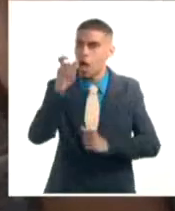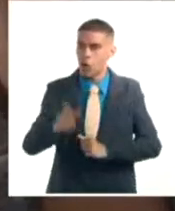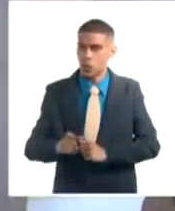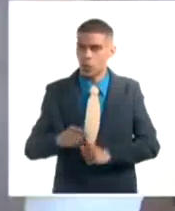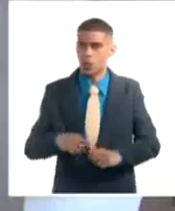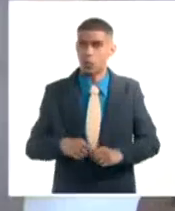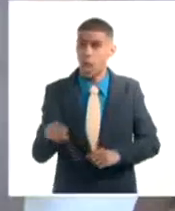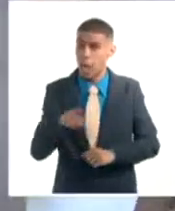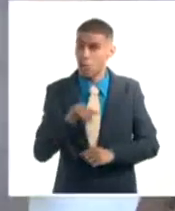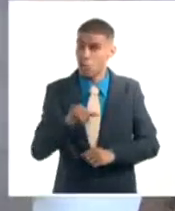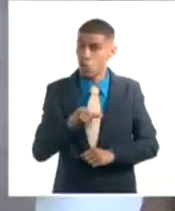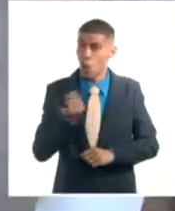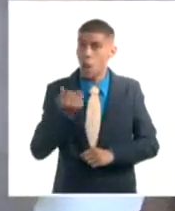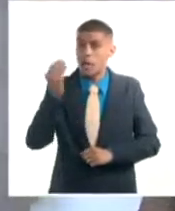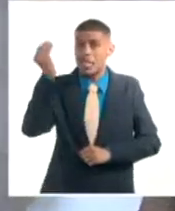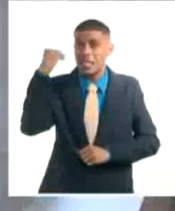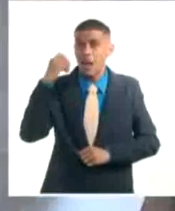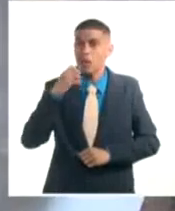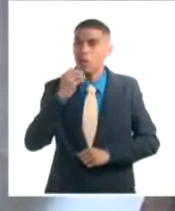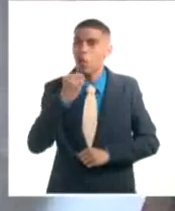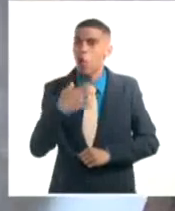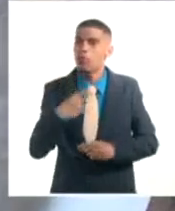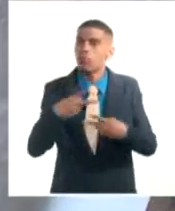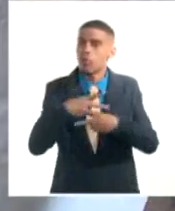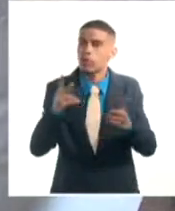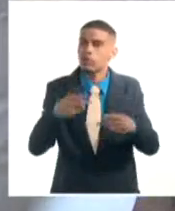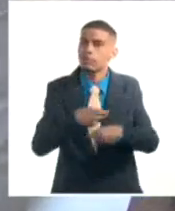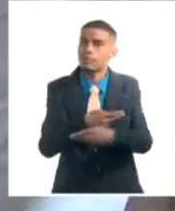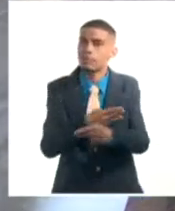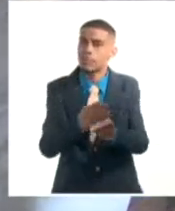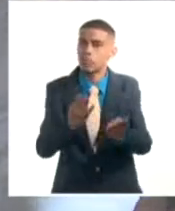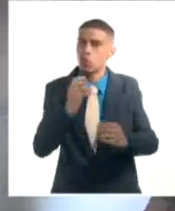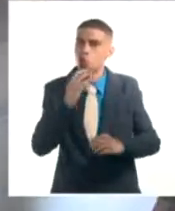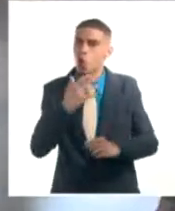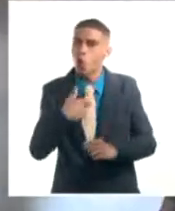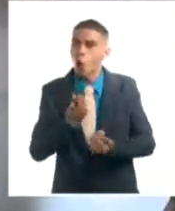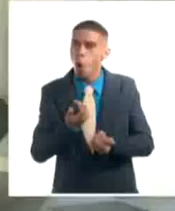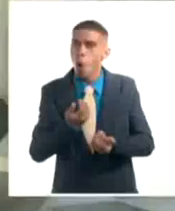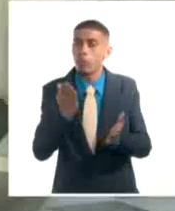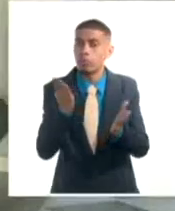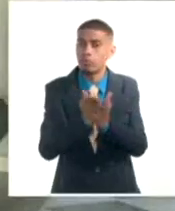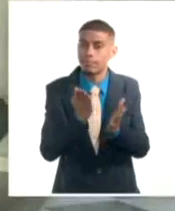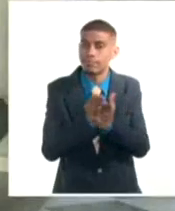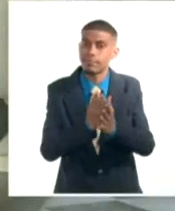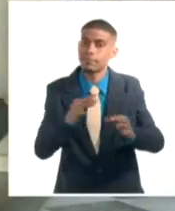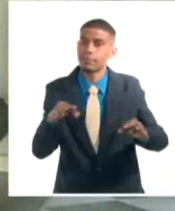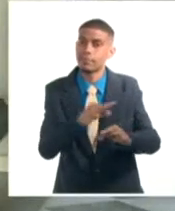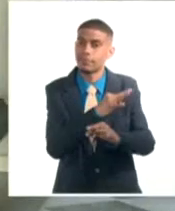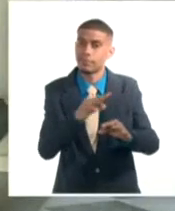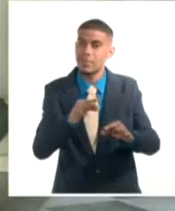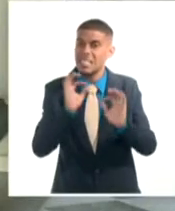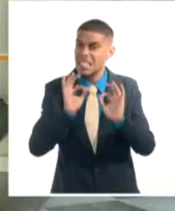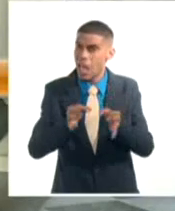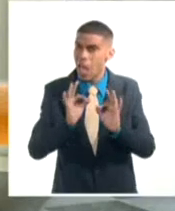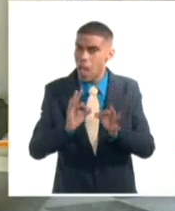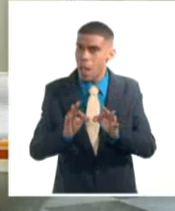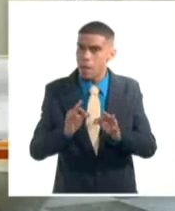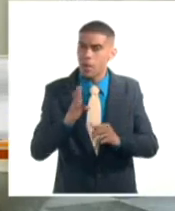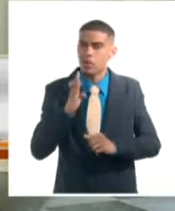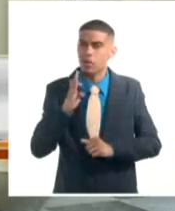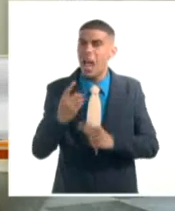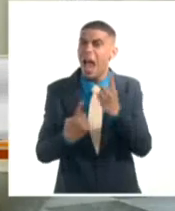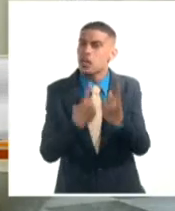ellos transmite sus saberes de más de 3 décadas de ejercicio profesional. Para los violistas siempre es una esperanza de que